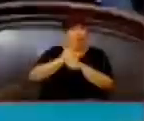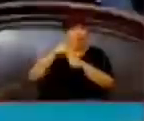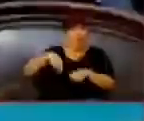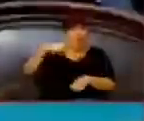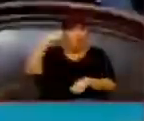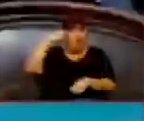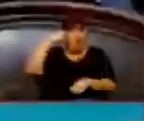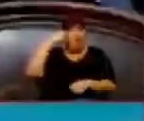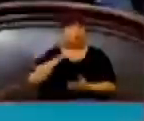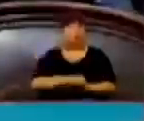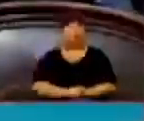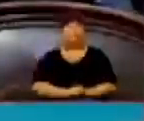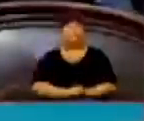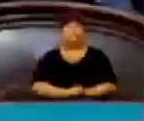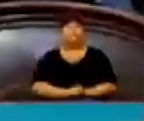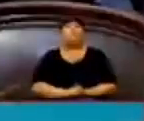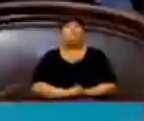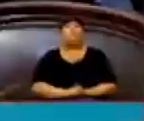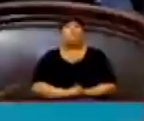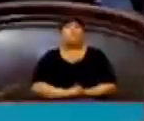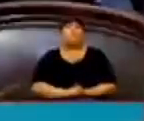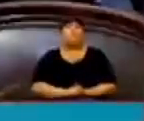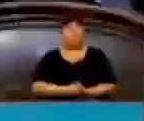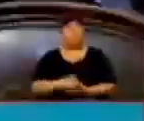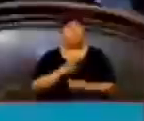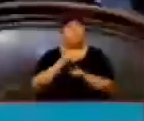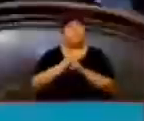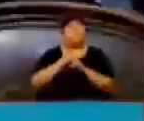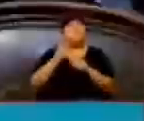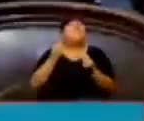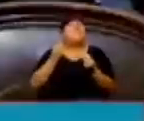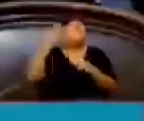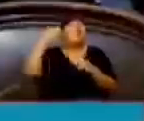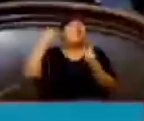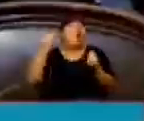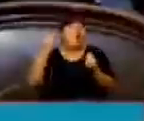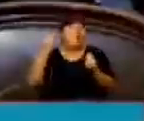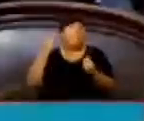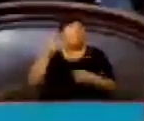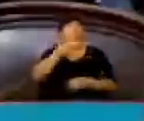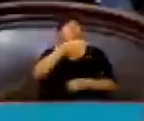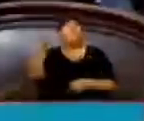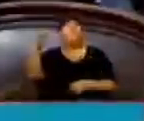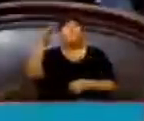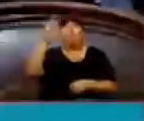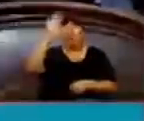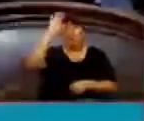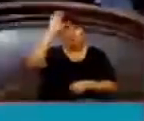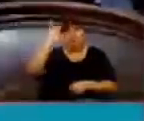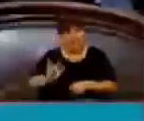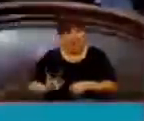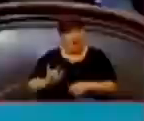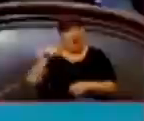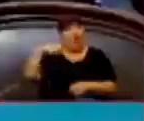que lidiar con Maxi, los problemas políticos. ¿Por qué tenemos 90 años de decadencia? Evidentemente porque falta también gestión